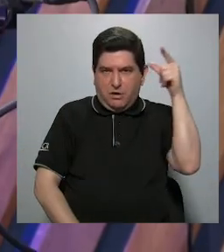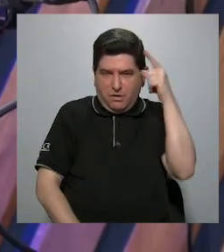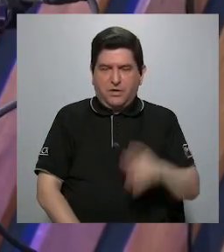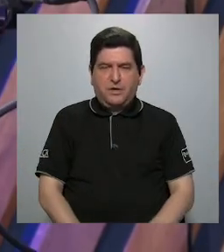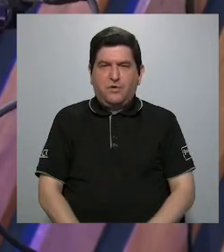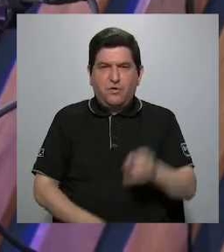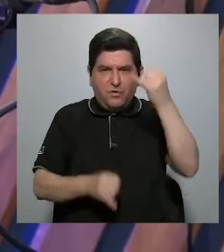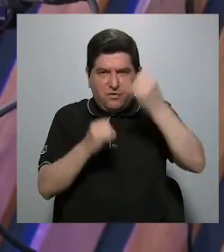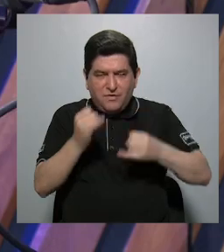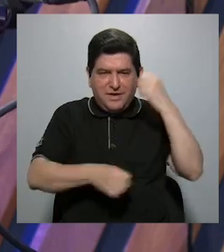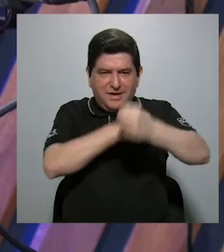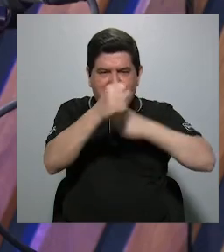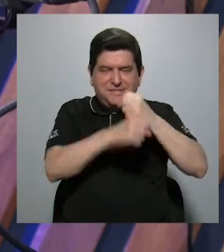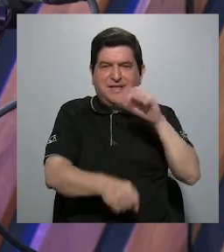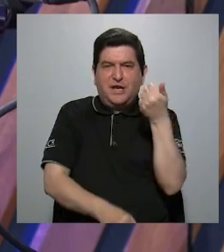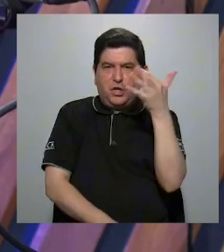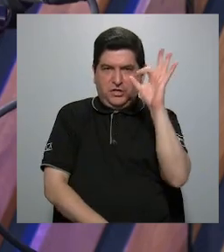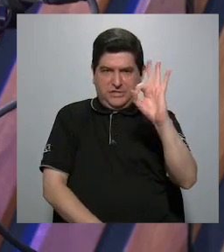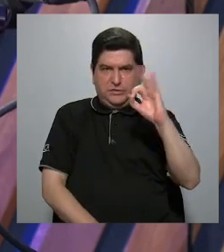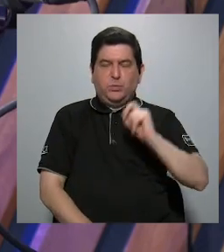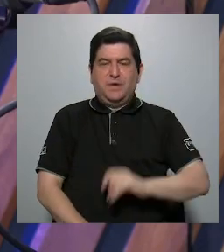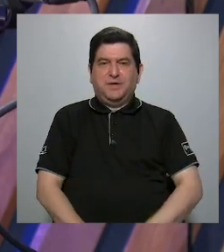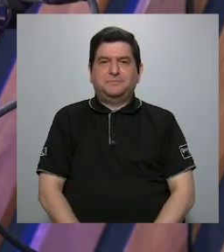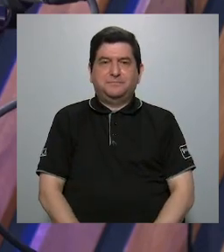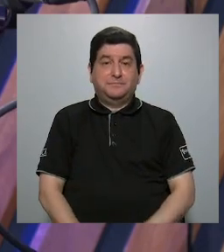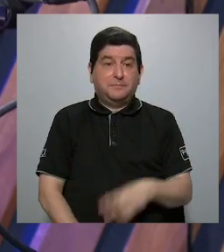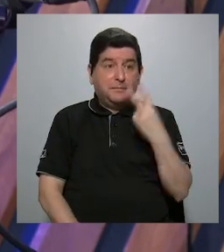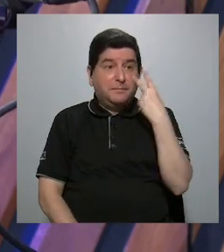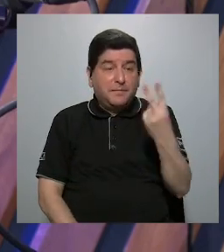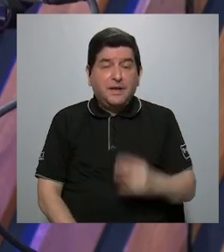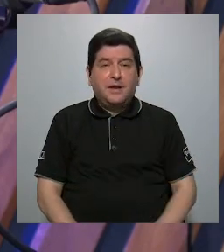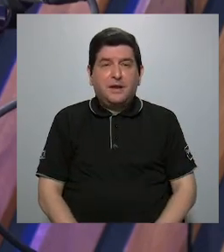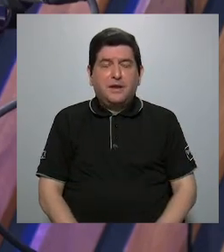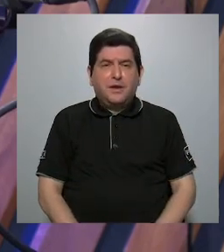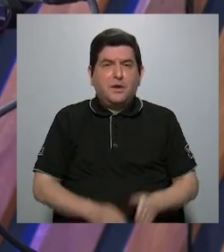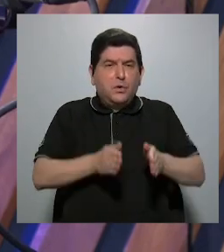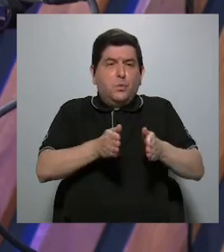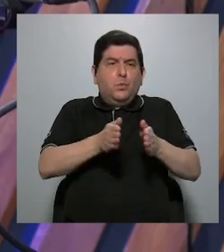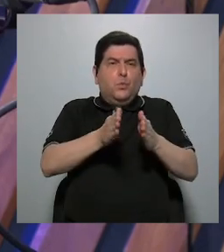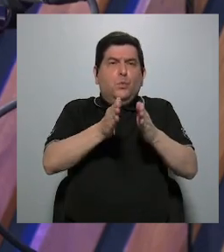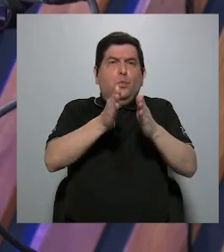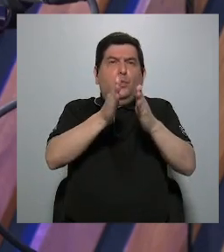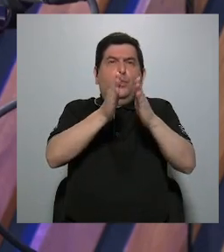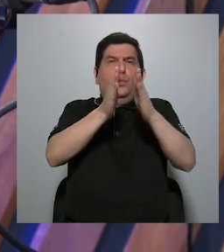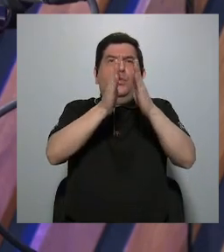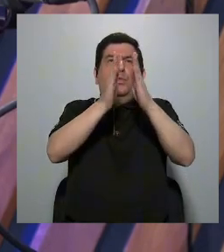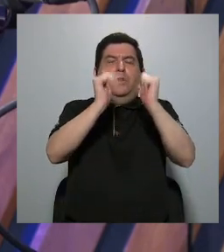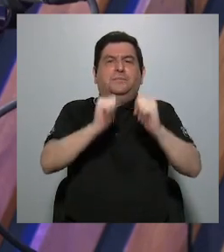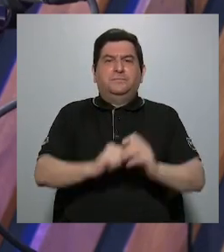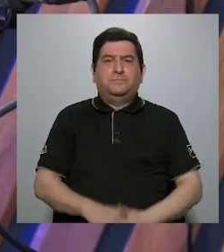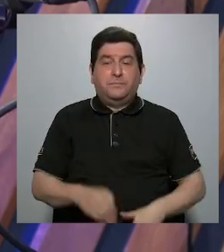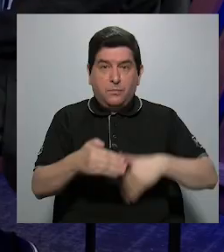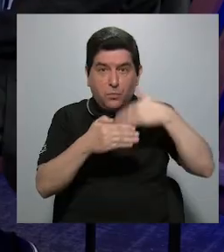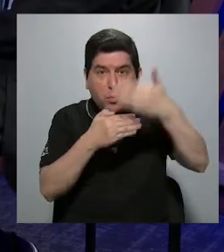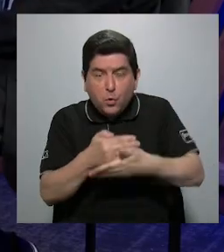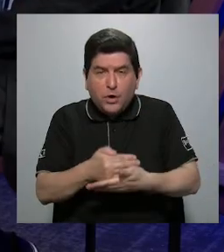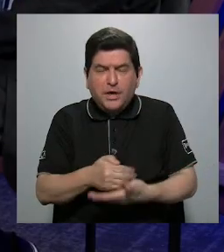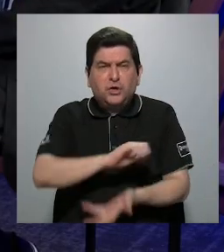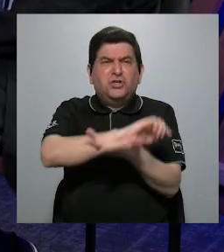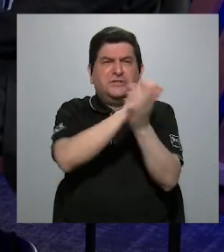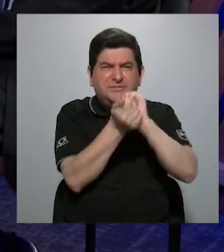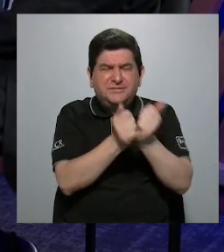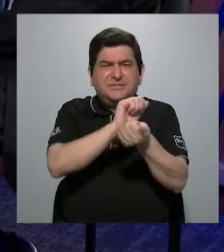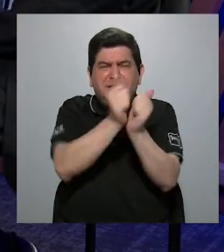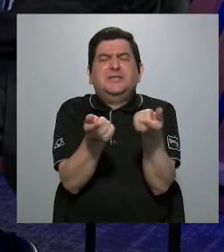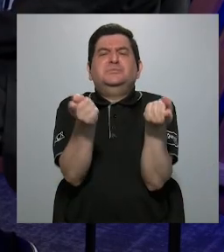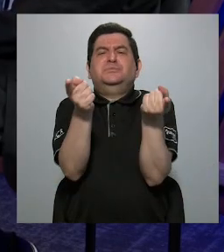fotografías, evidentemente, son de finales del siglo XIX. Allí vemos el edificio muy esbelto. Luego